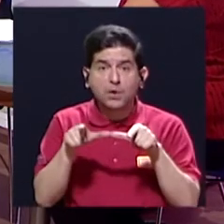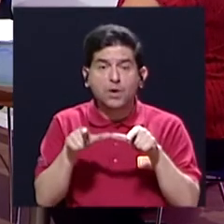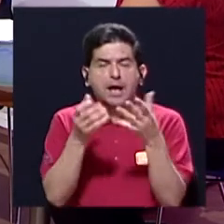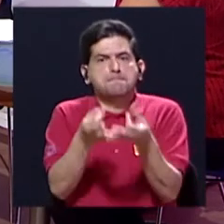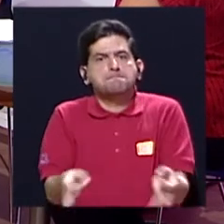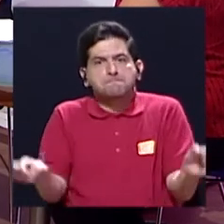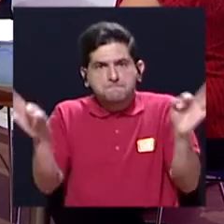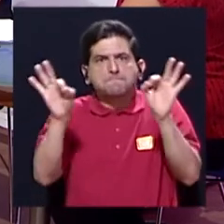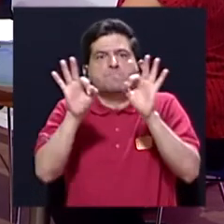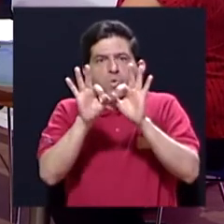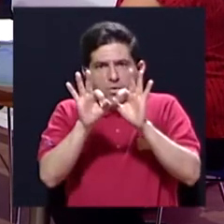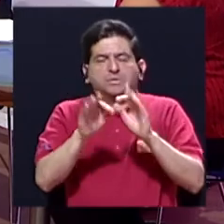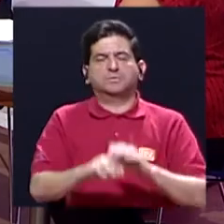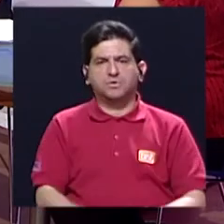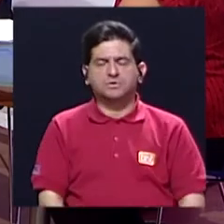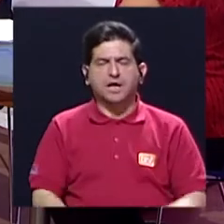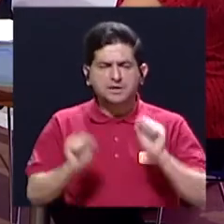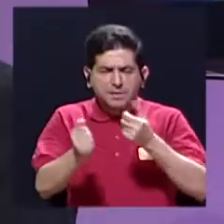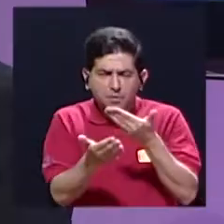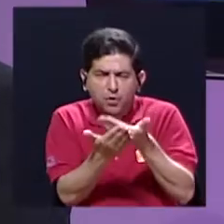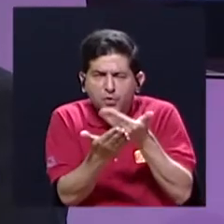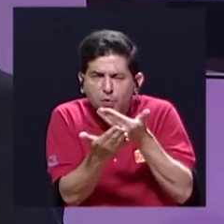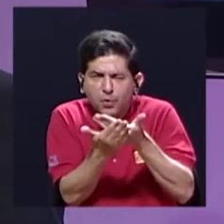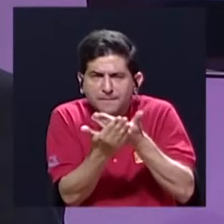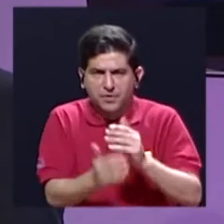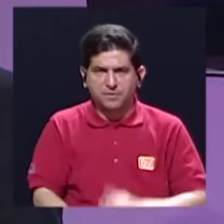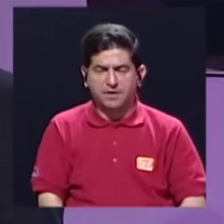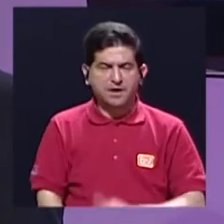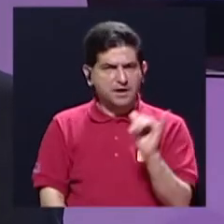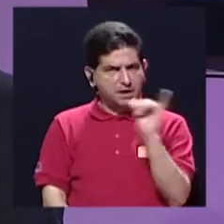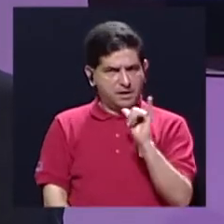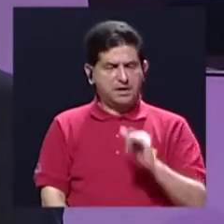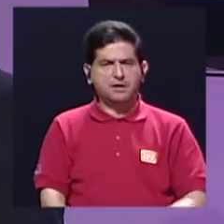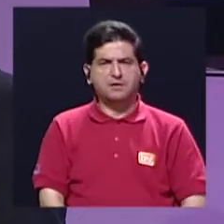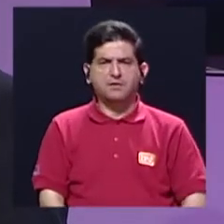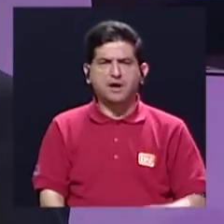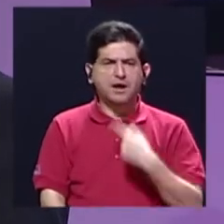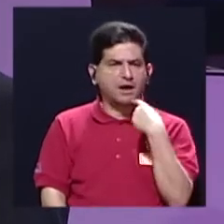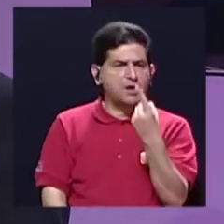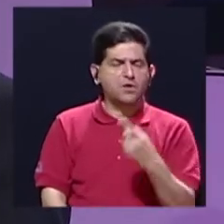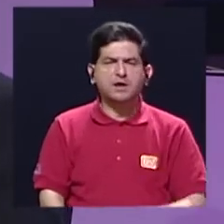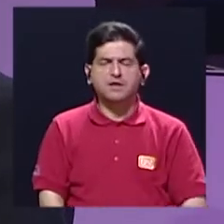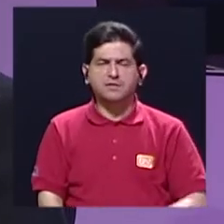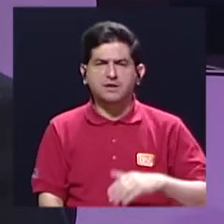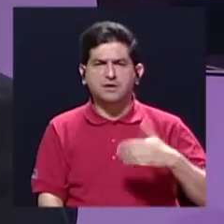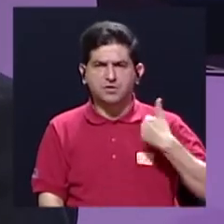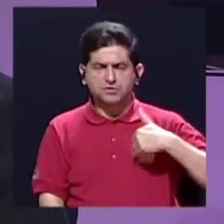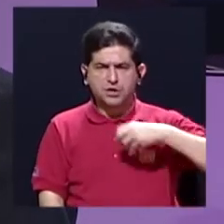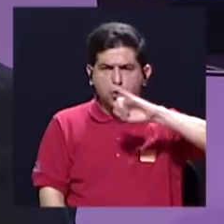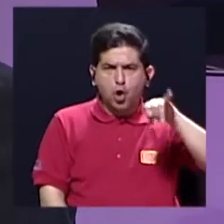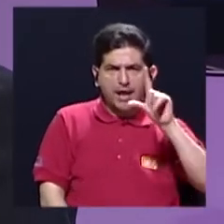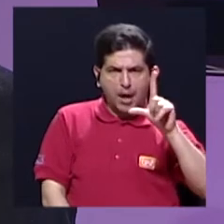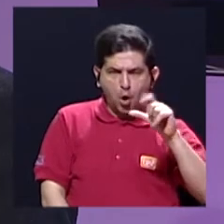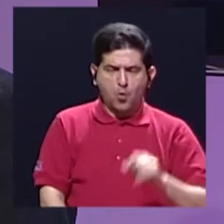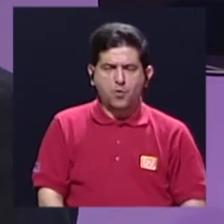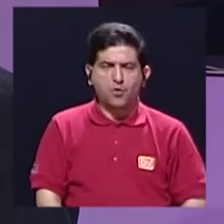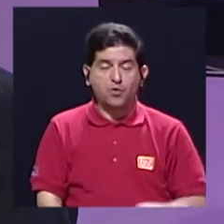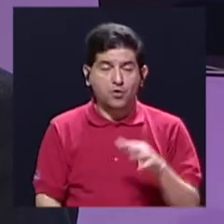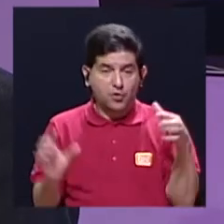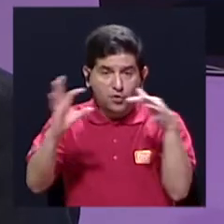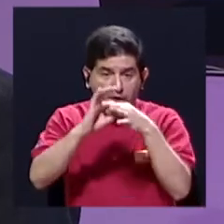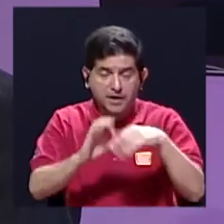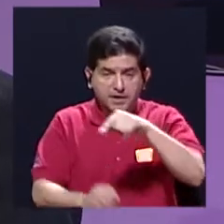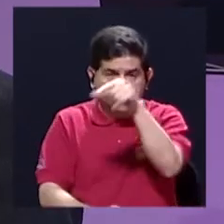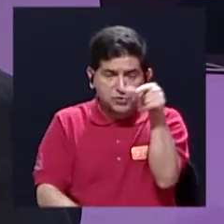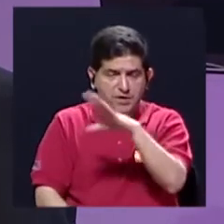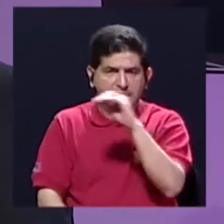es un tema importante, digamos, de corroborar. Y además, un poco lo que decía don Jorge en relación con el río y